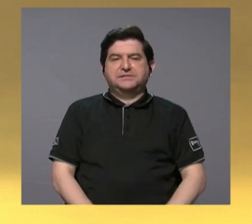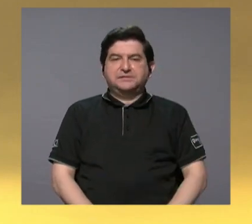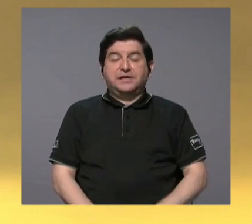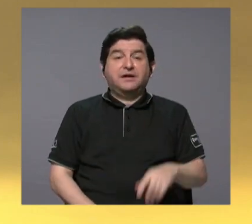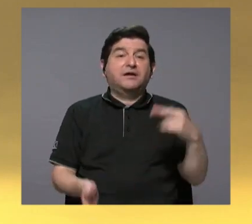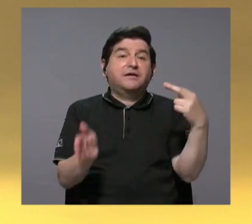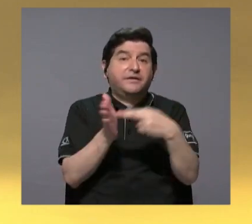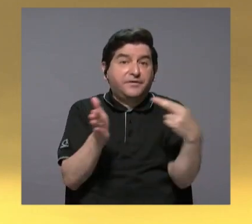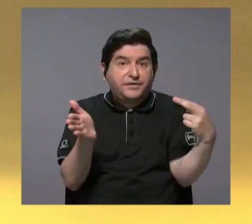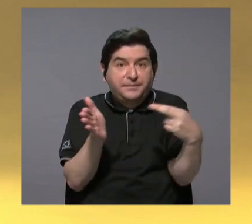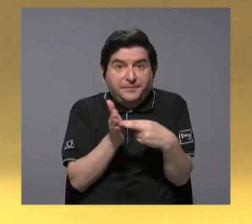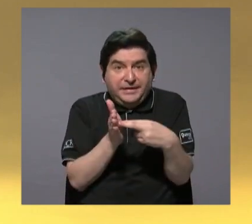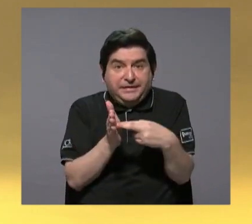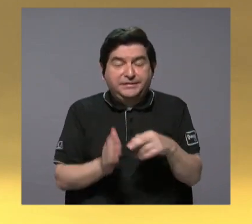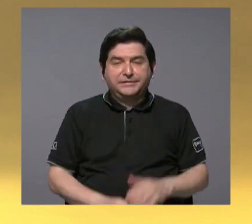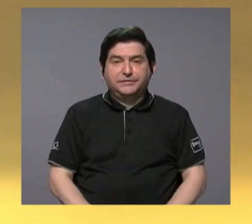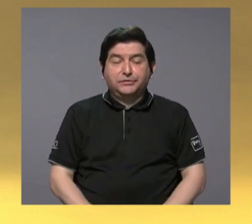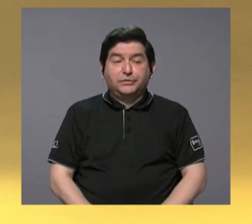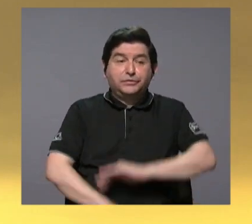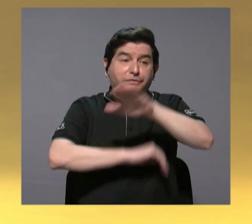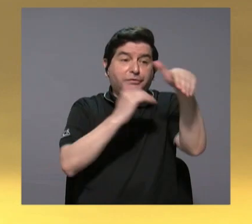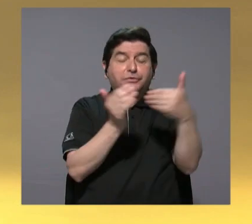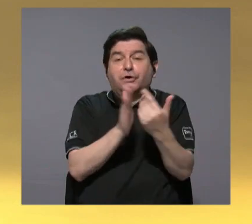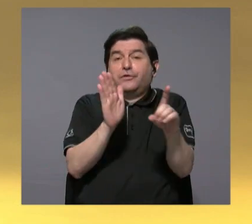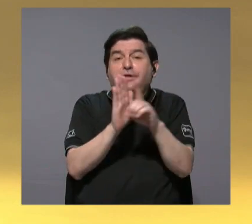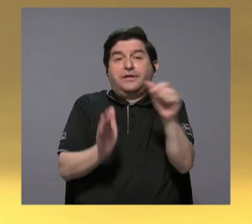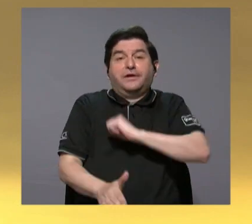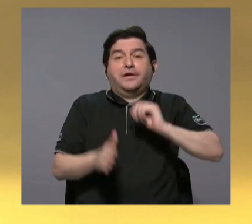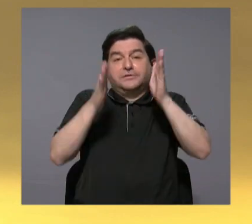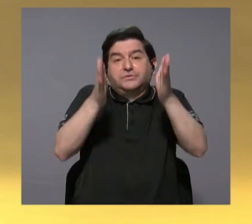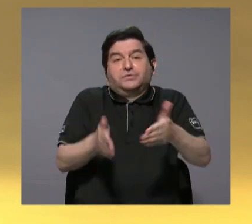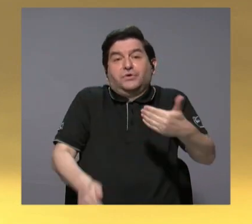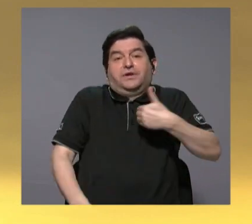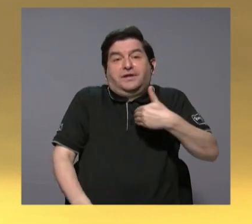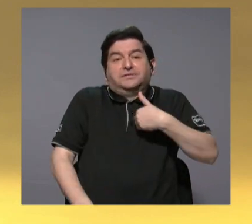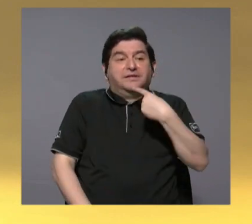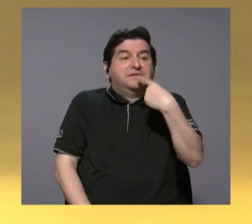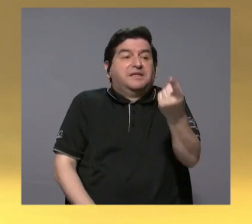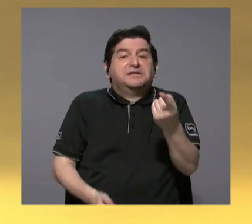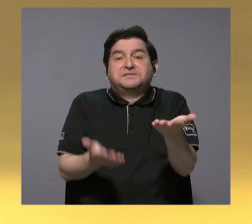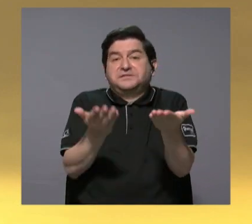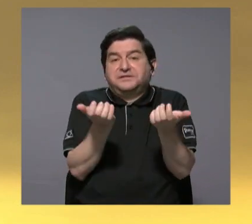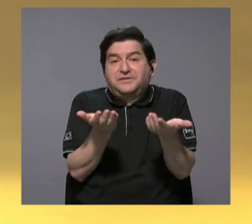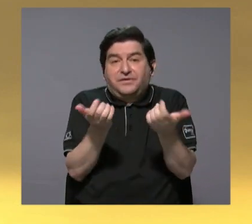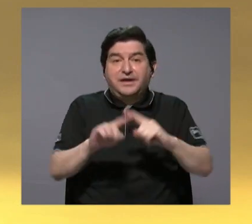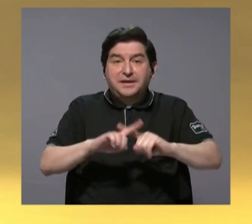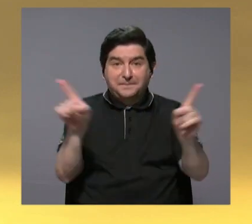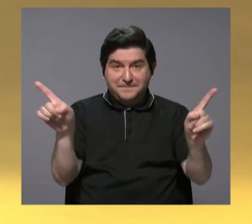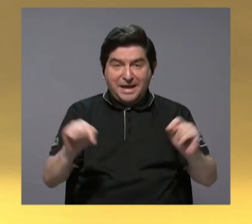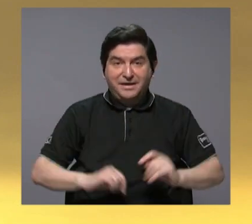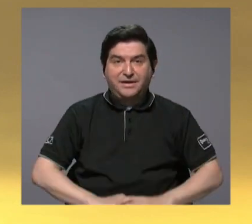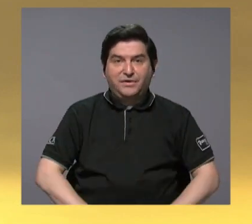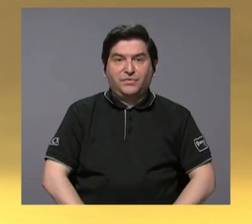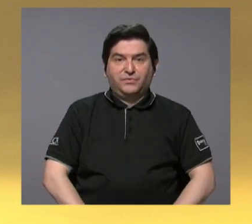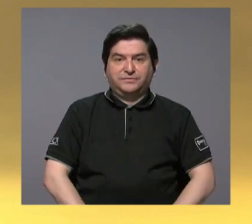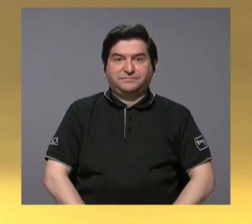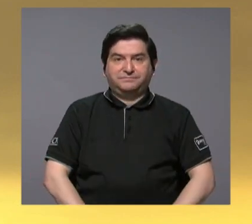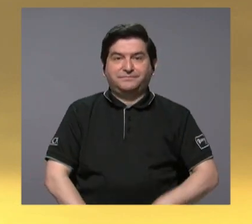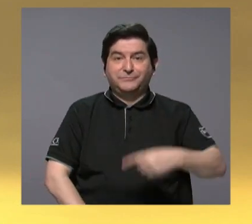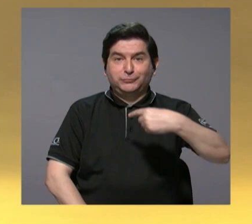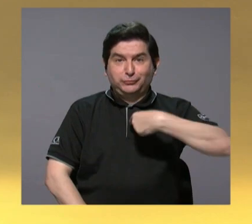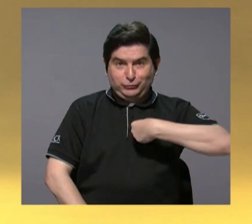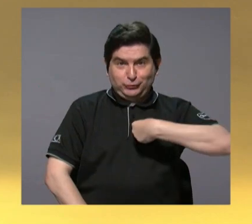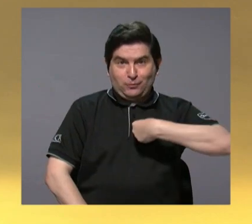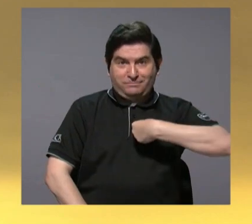no, tienen todo el derecho las autoridades de decir lo que quieran, pero